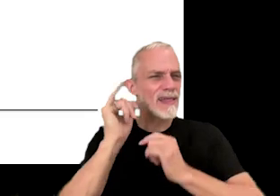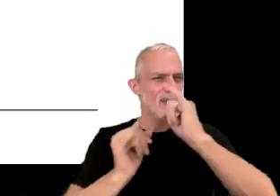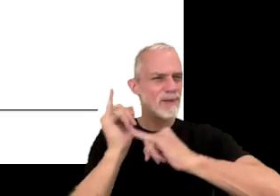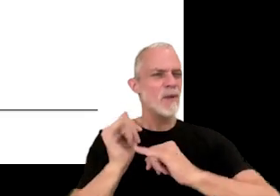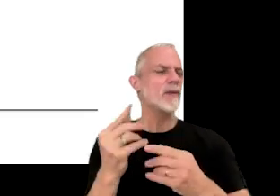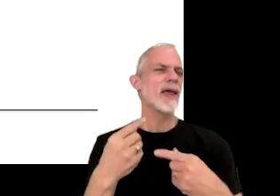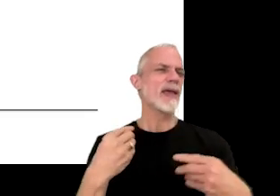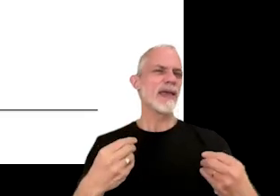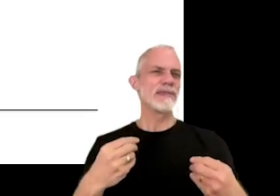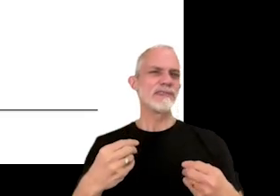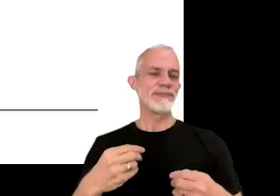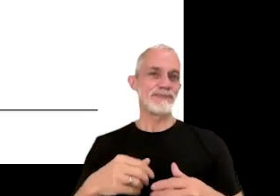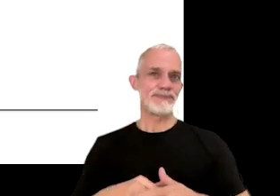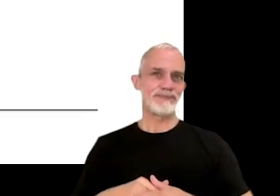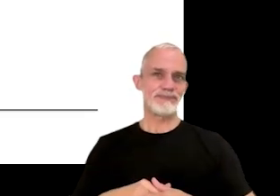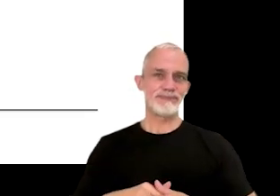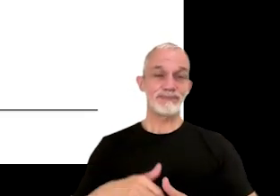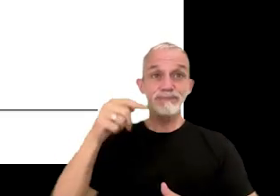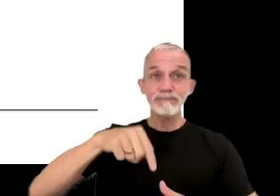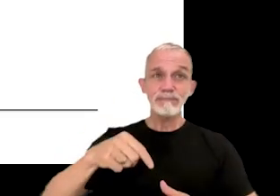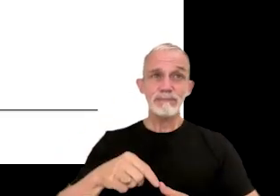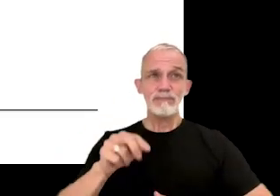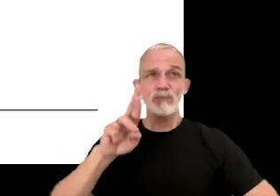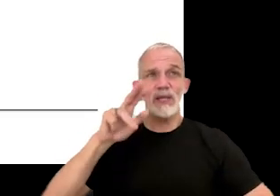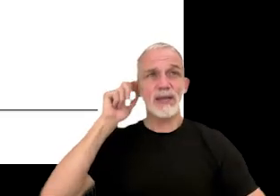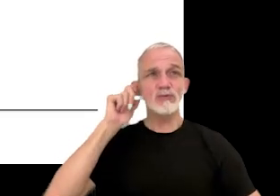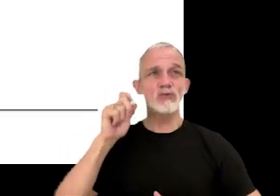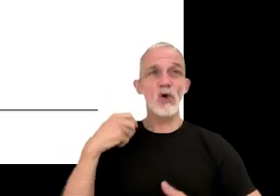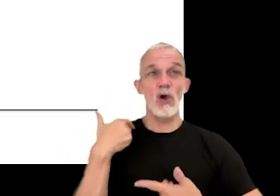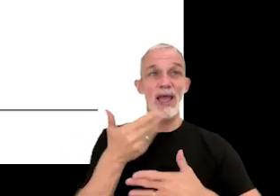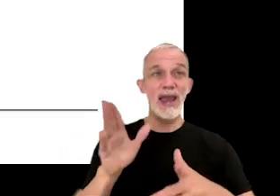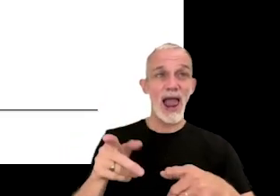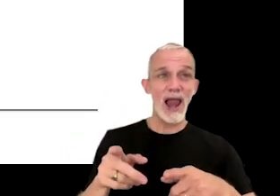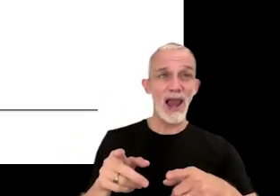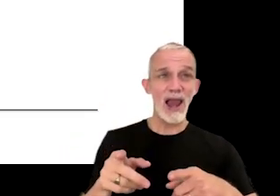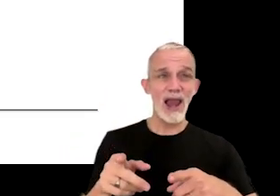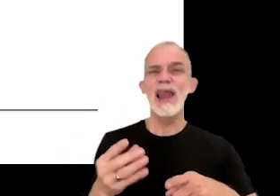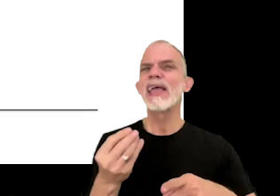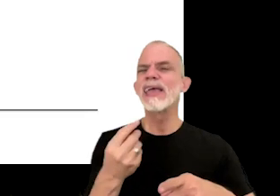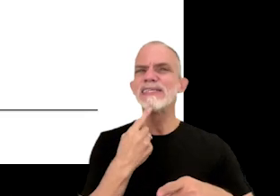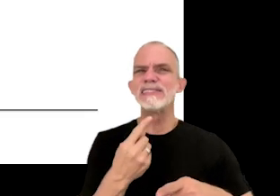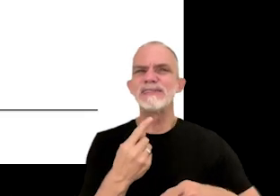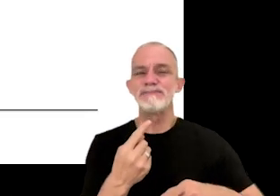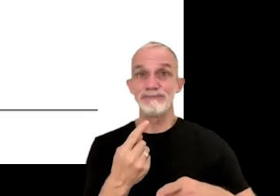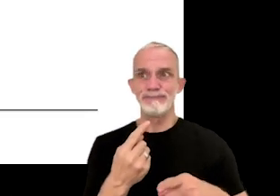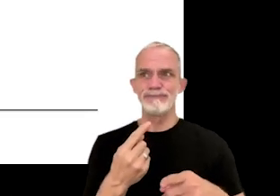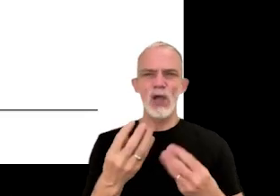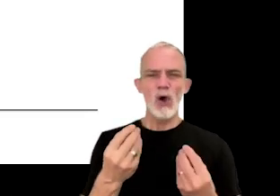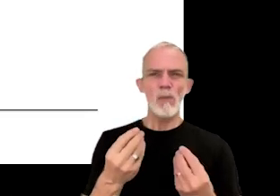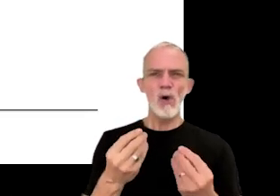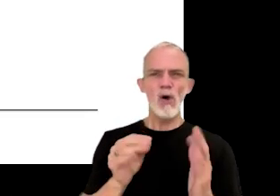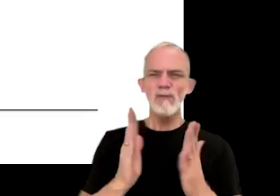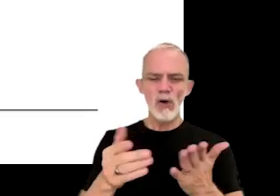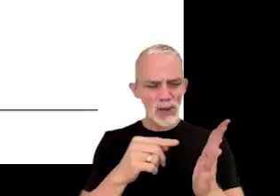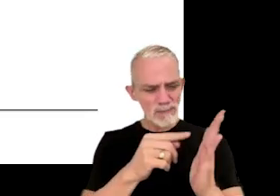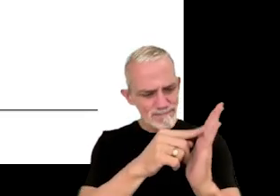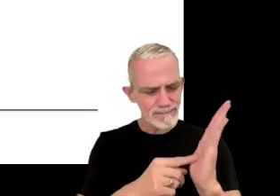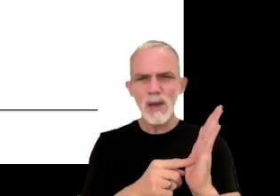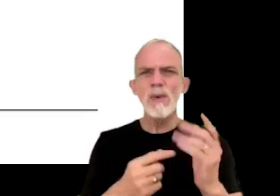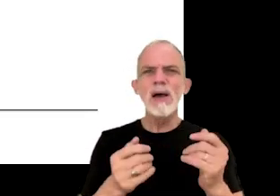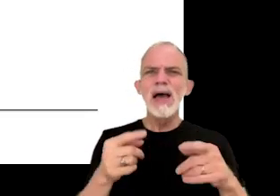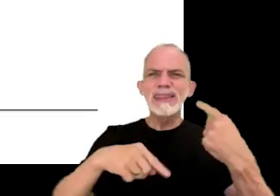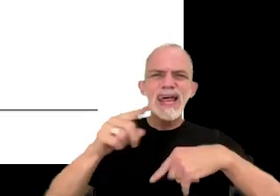que esta resolución lo que hace es definir el tratamiento y obtención del